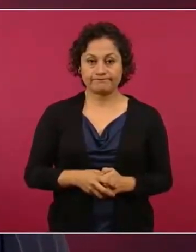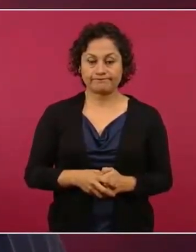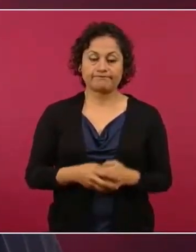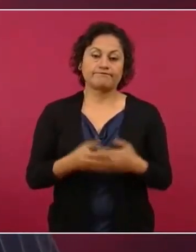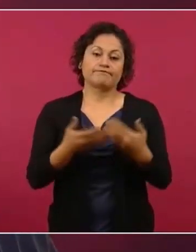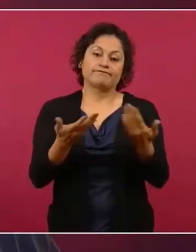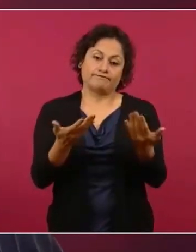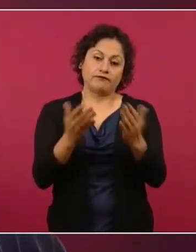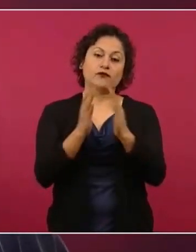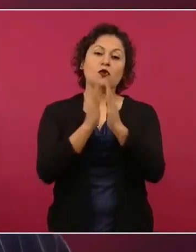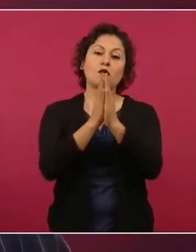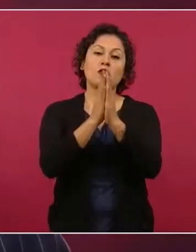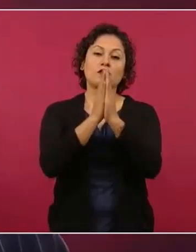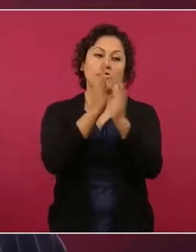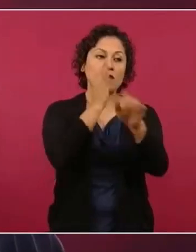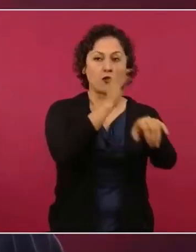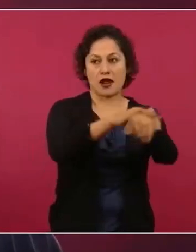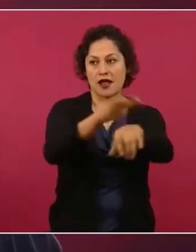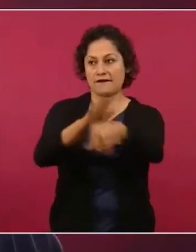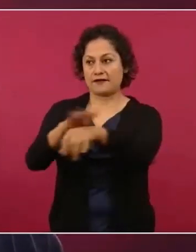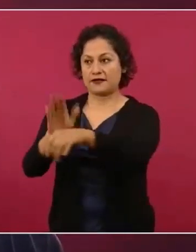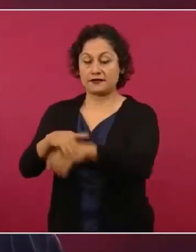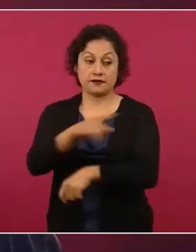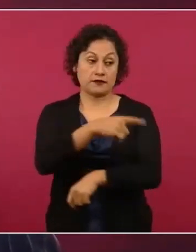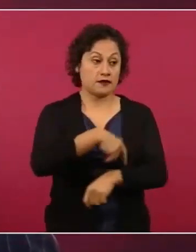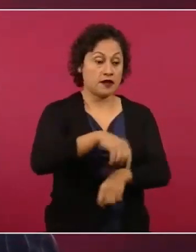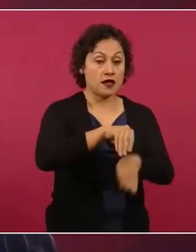nadie se deje engañar.